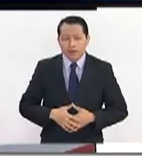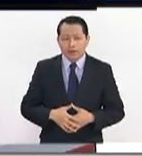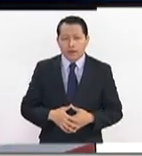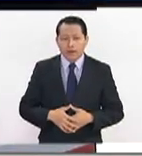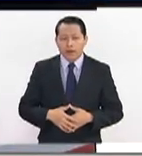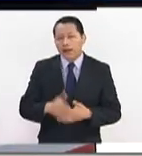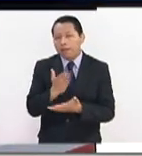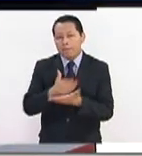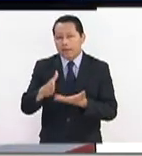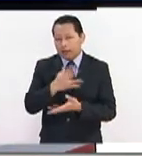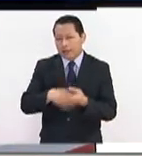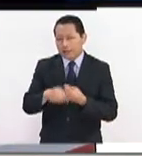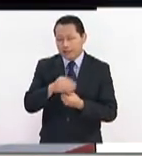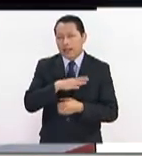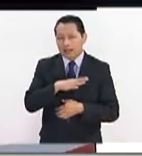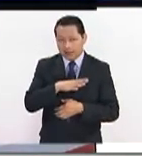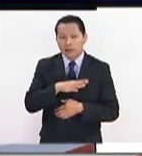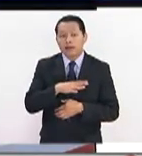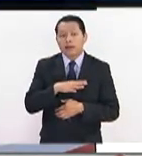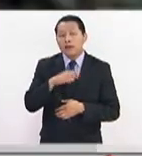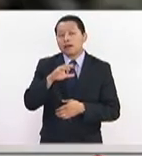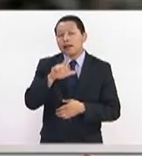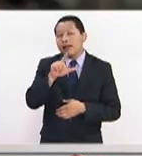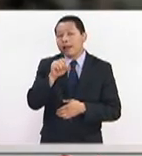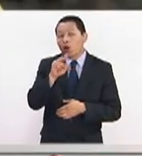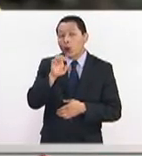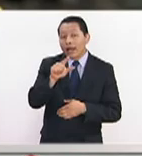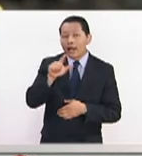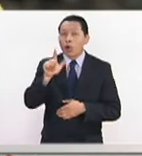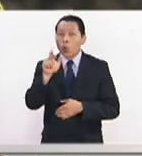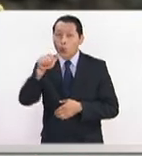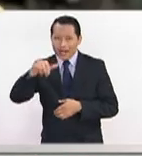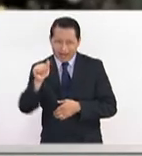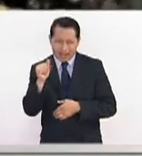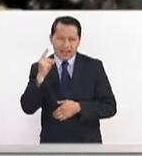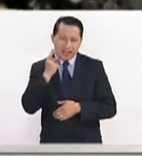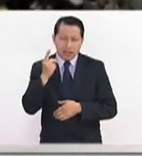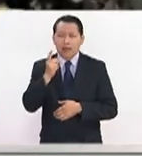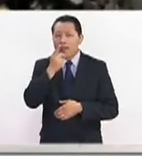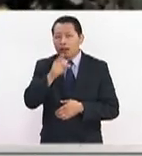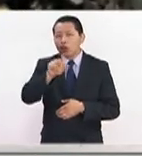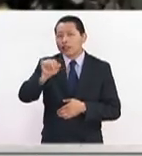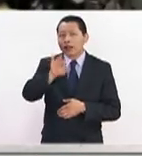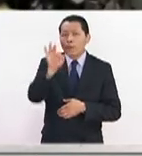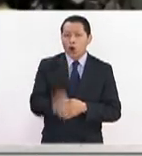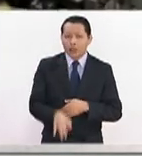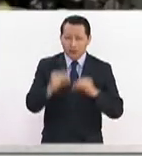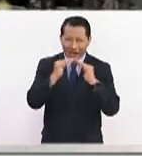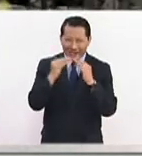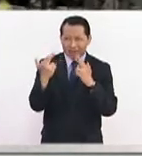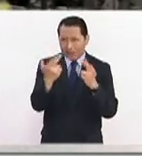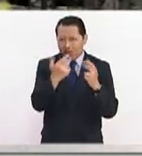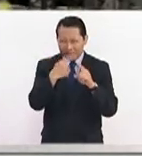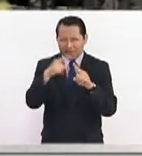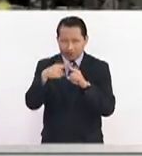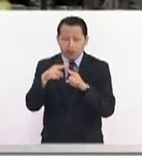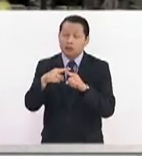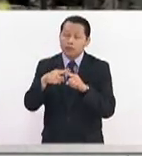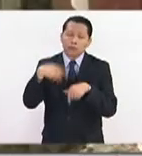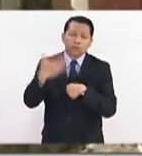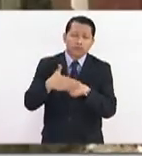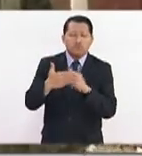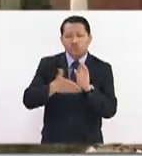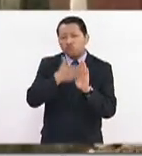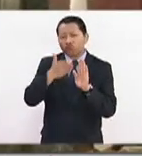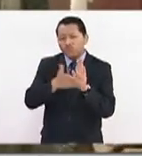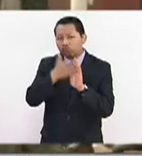Por otra parte, el asambleísta Leonel Luna aseguró que 80% de las viviendas dañadas por el sismo serán reconstruidas